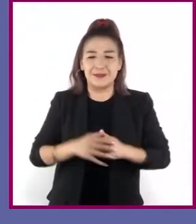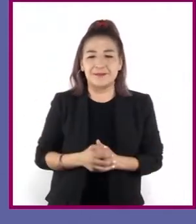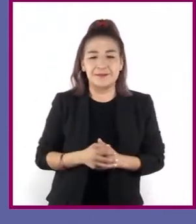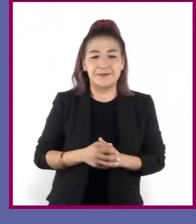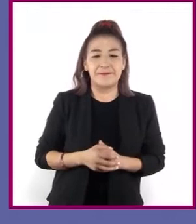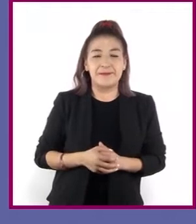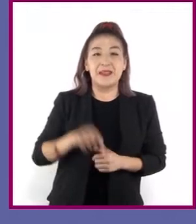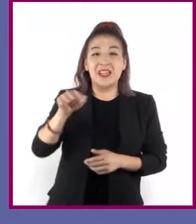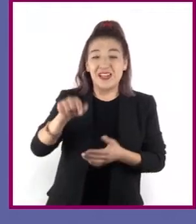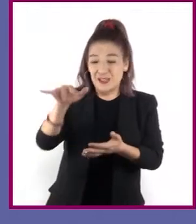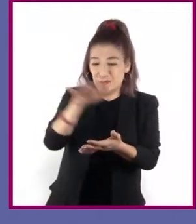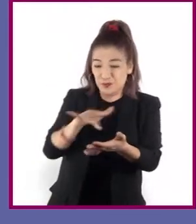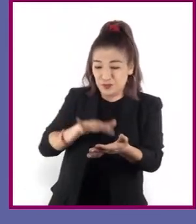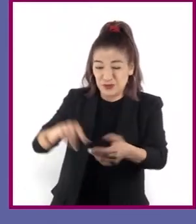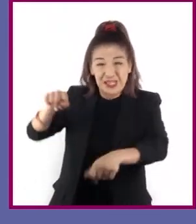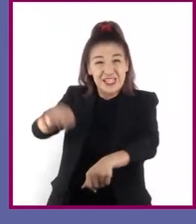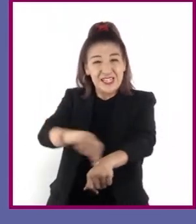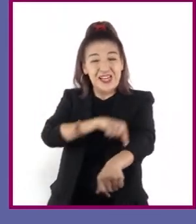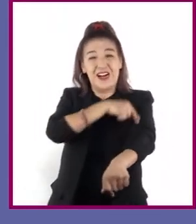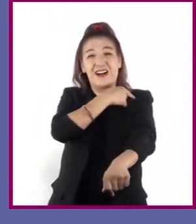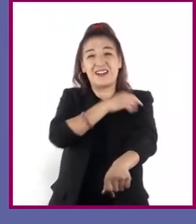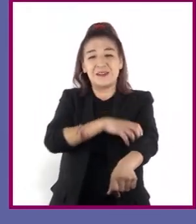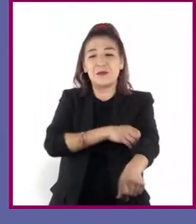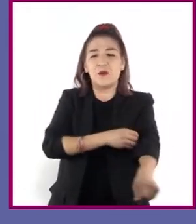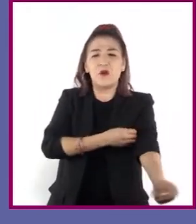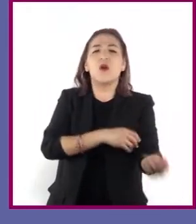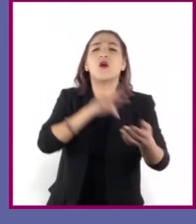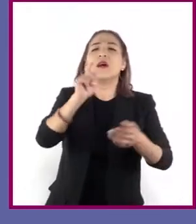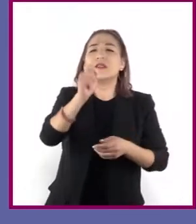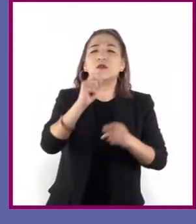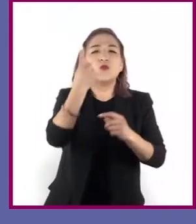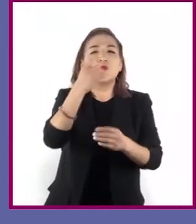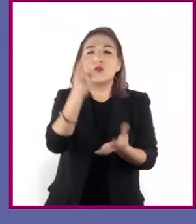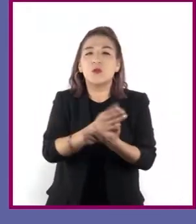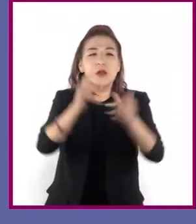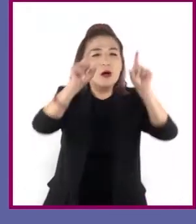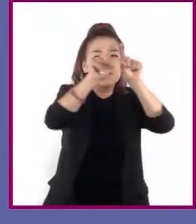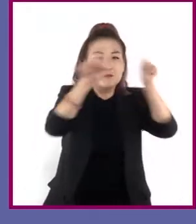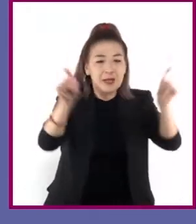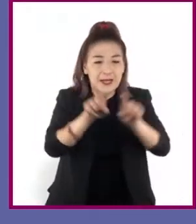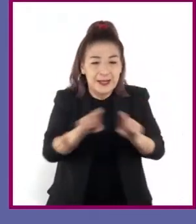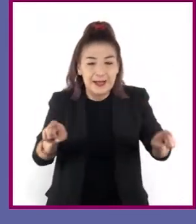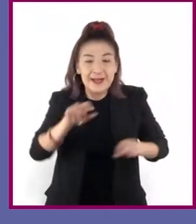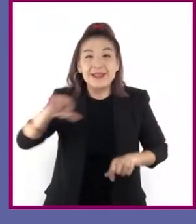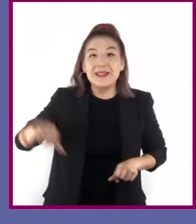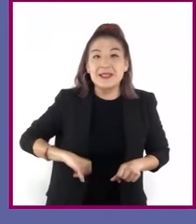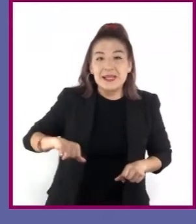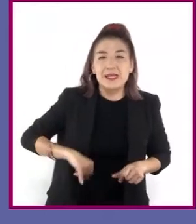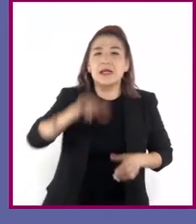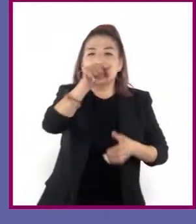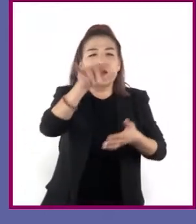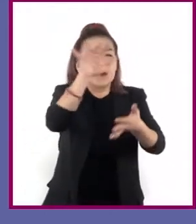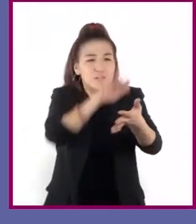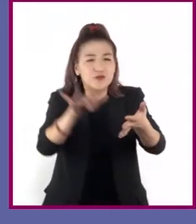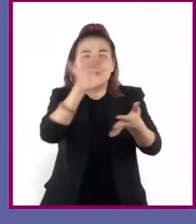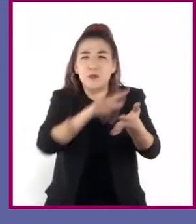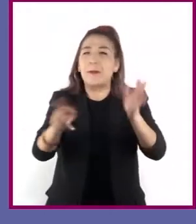Si el texto es demasiado largo, se pueden releer solo las partes que más han llamado la atención.